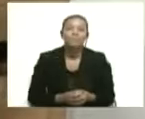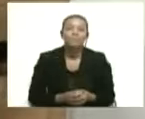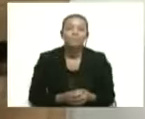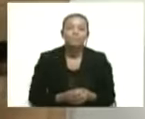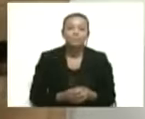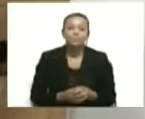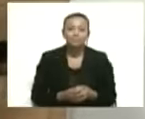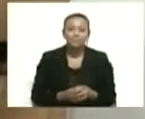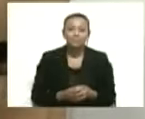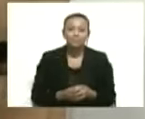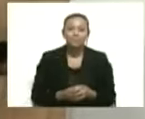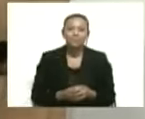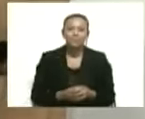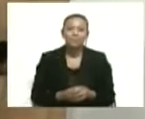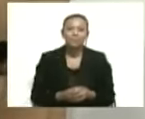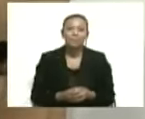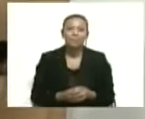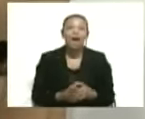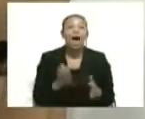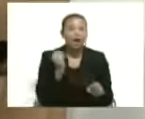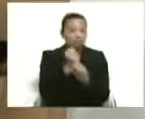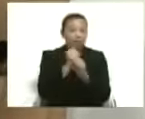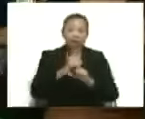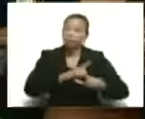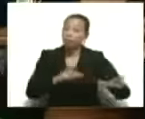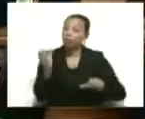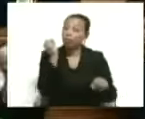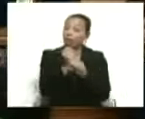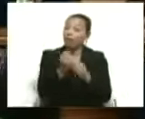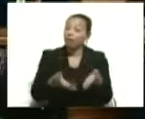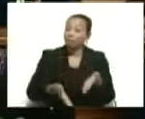República Bolivariana de Venezuela. A trabajar.